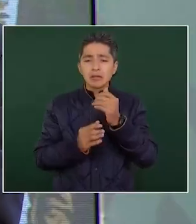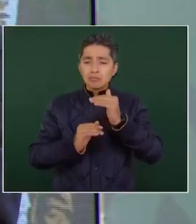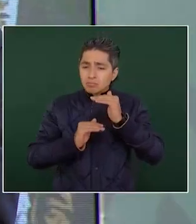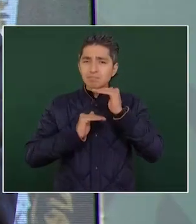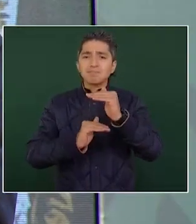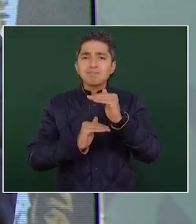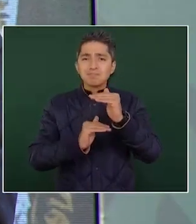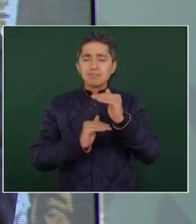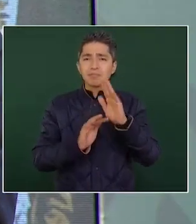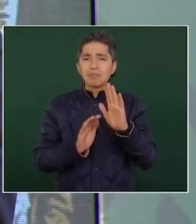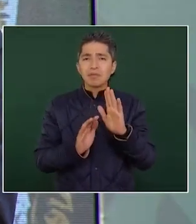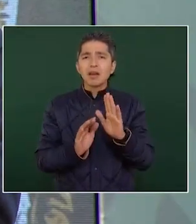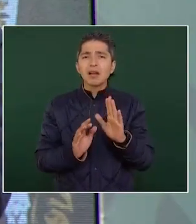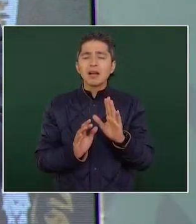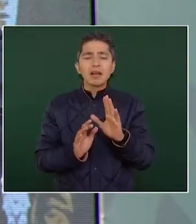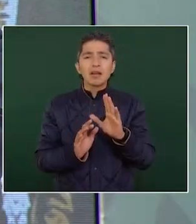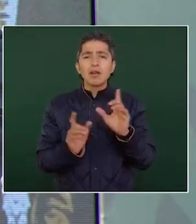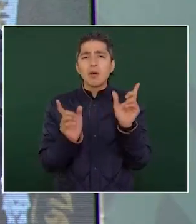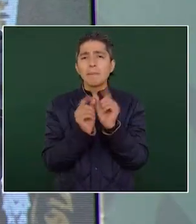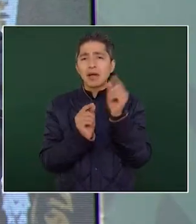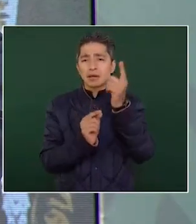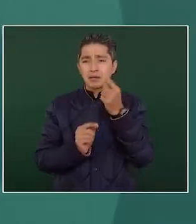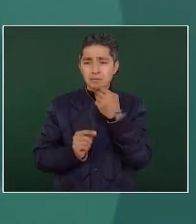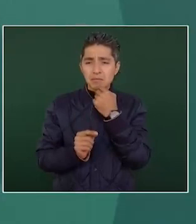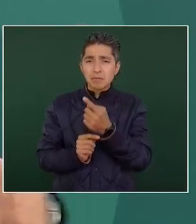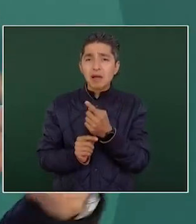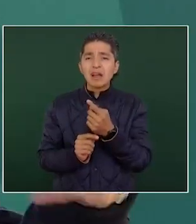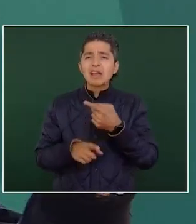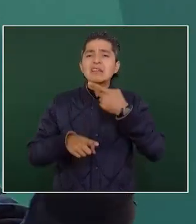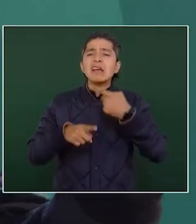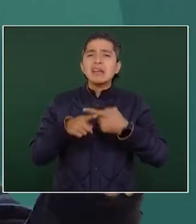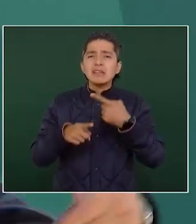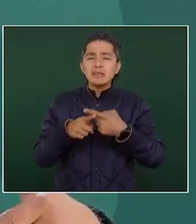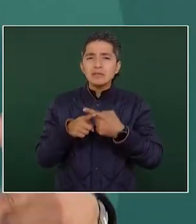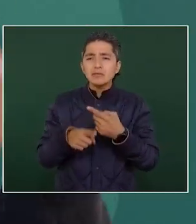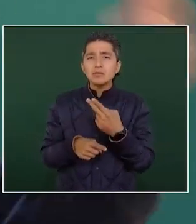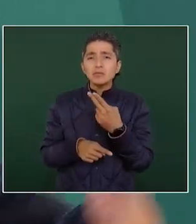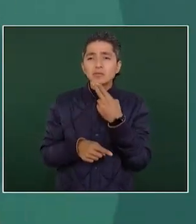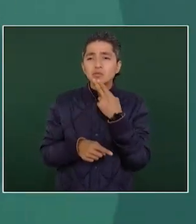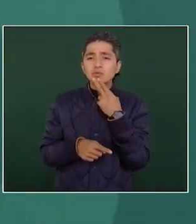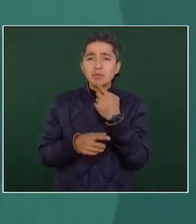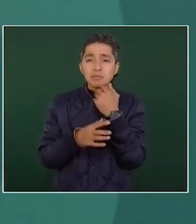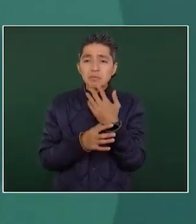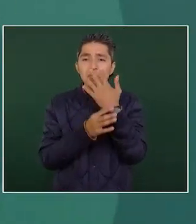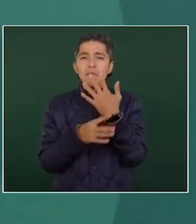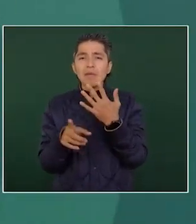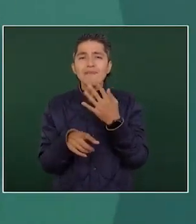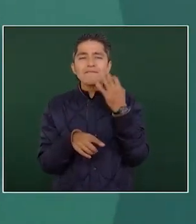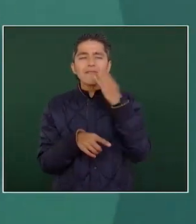básicamente, repito, de quienes utilizaban la figura del asilo